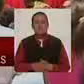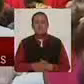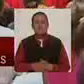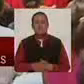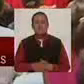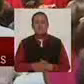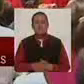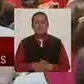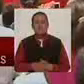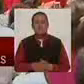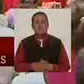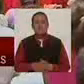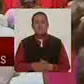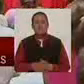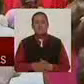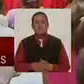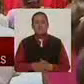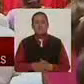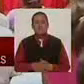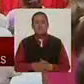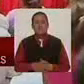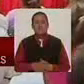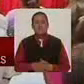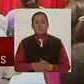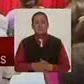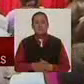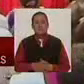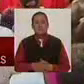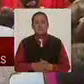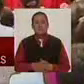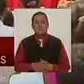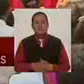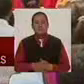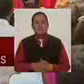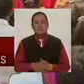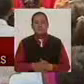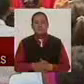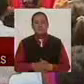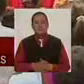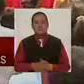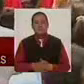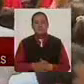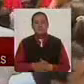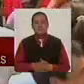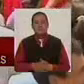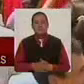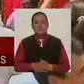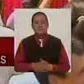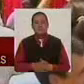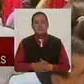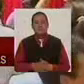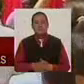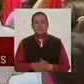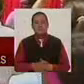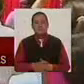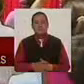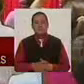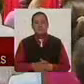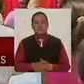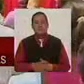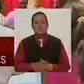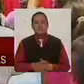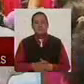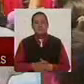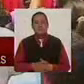te renecta, balunasca y pa, apihat monasca, salud, tabandasca y pa, así unimate, Ministerio de